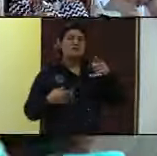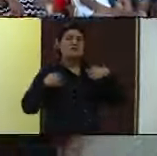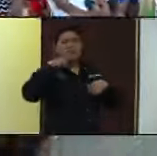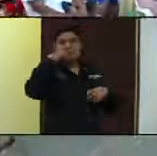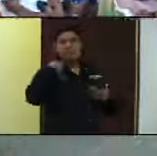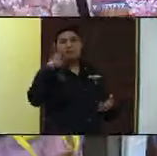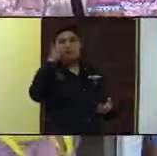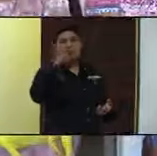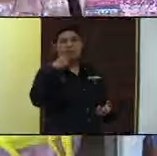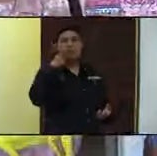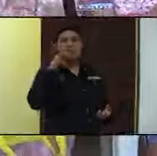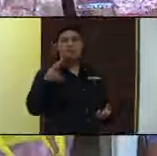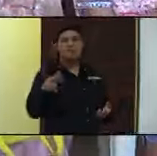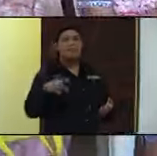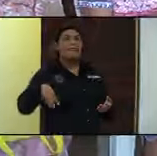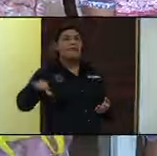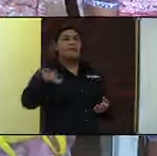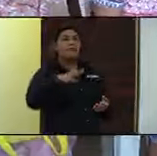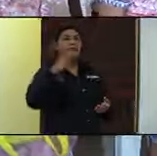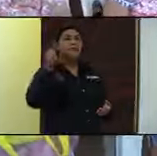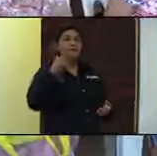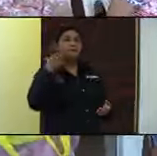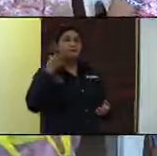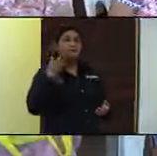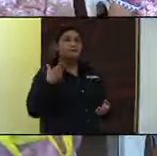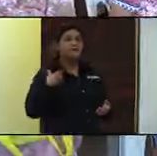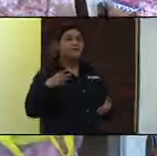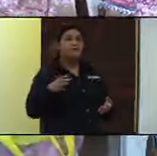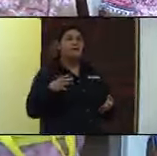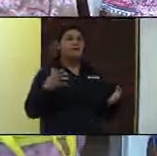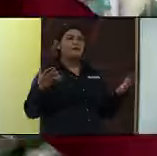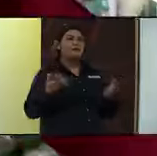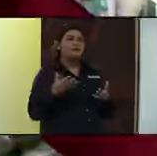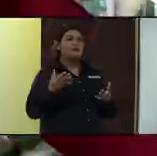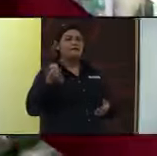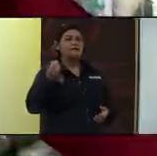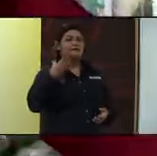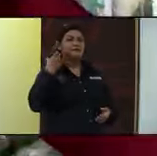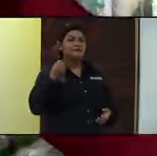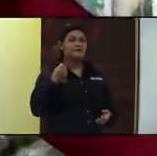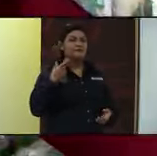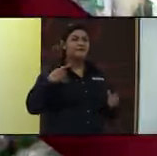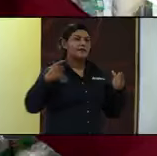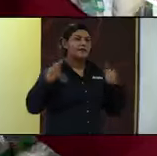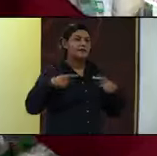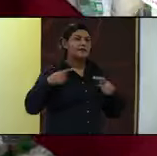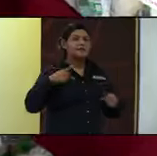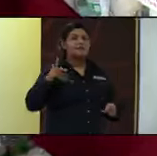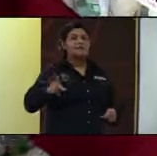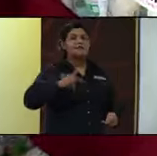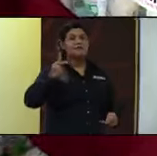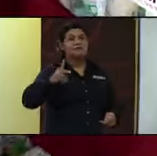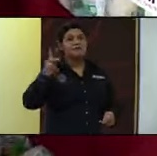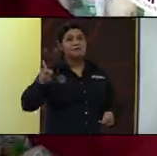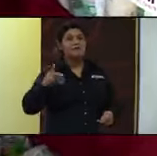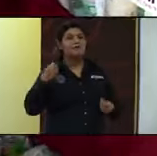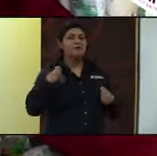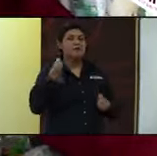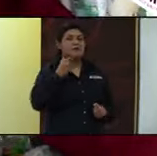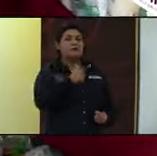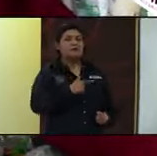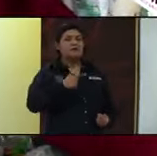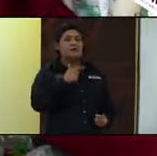me encuentren ahí, mire, en los eventos. Además, las agendas son públicas, la agenda es pública. Y yo me da mucho